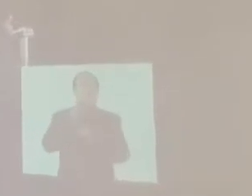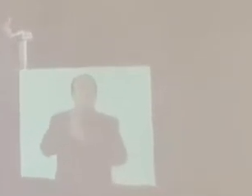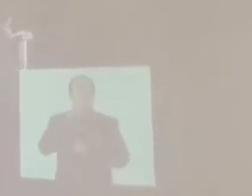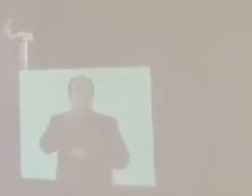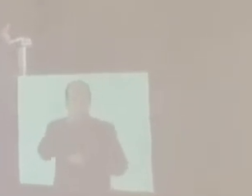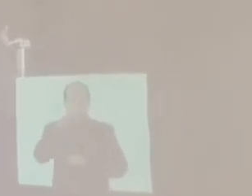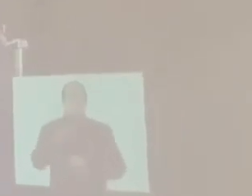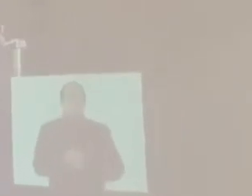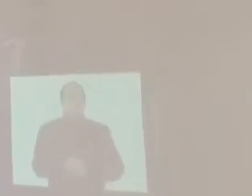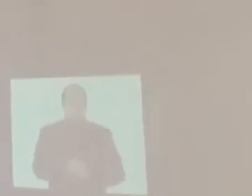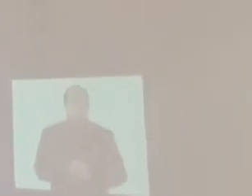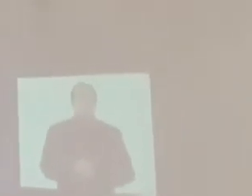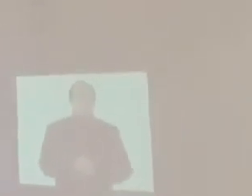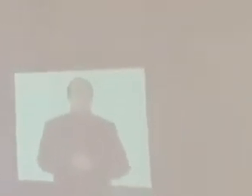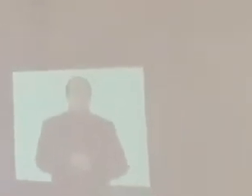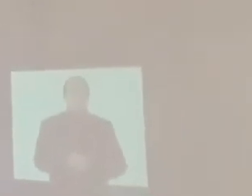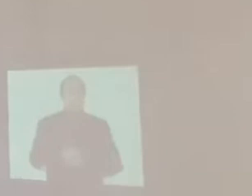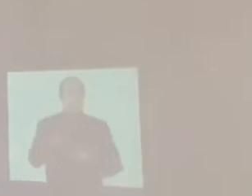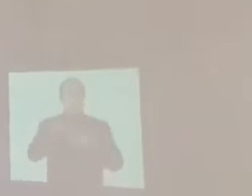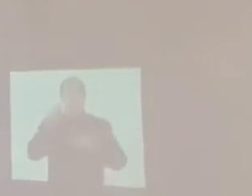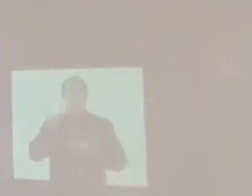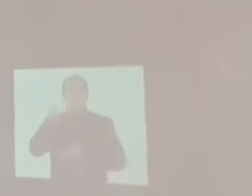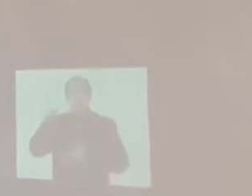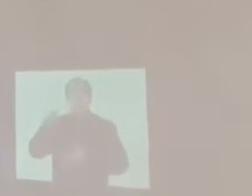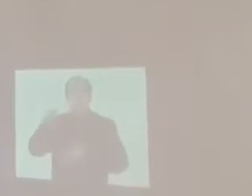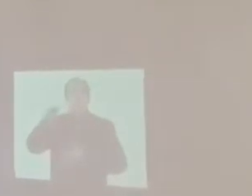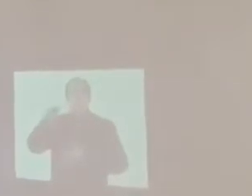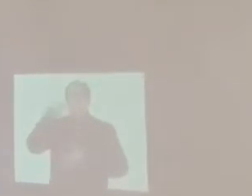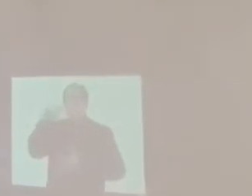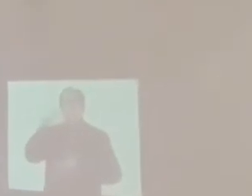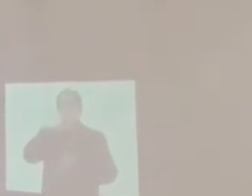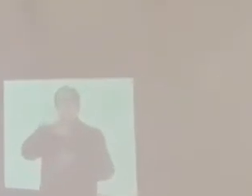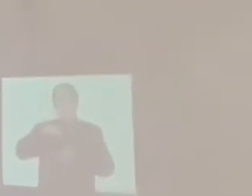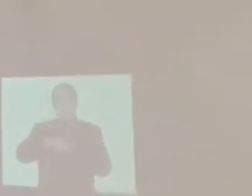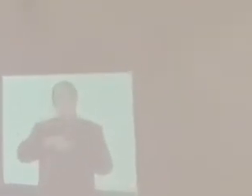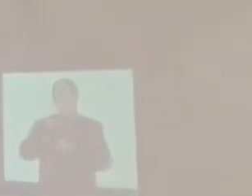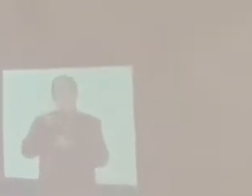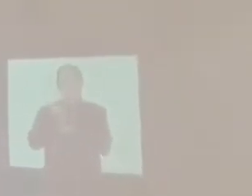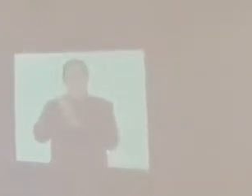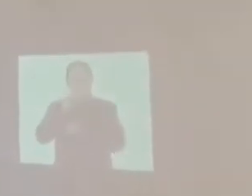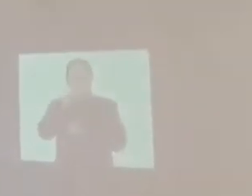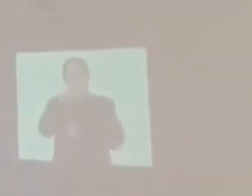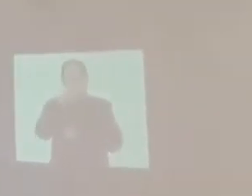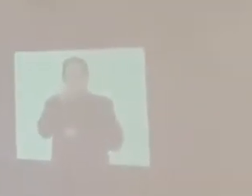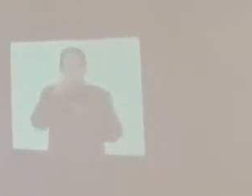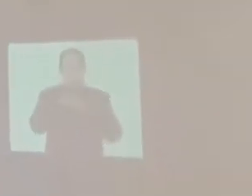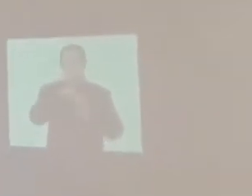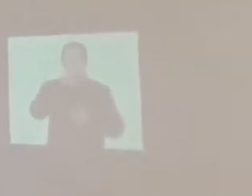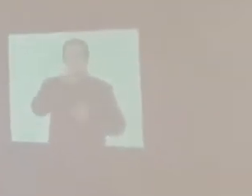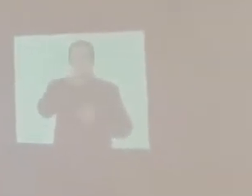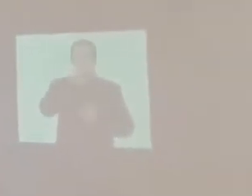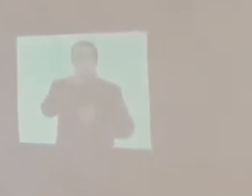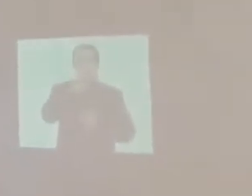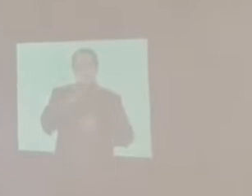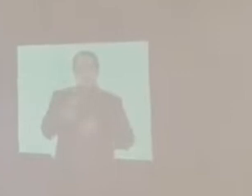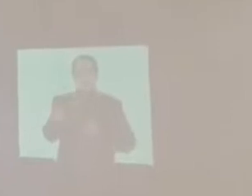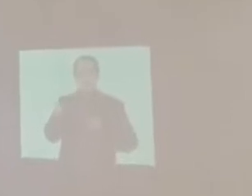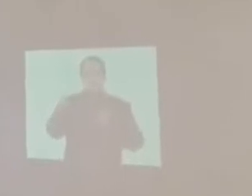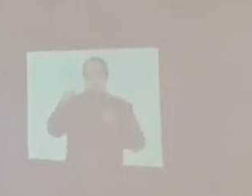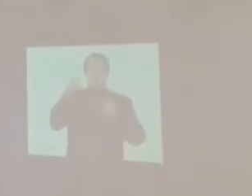gratuito. Pasamos de 98 puntos en 2018 a